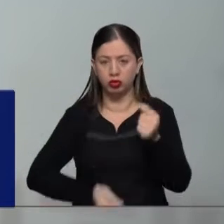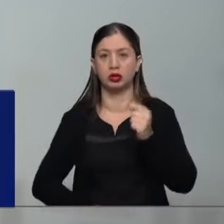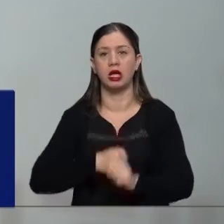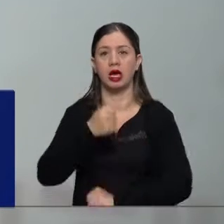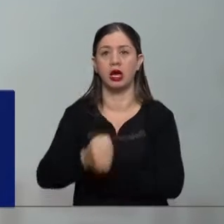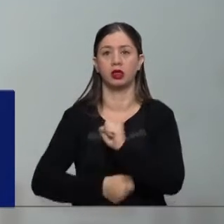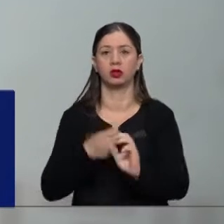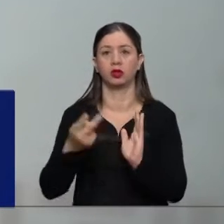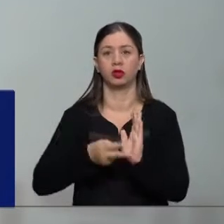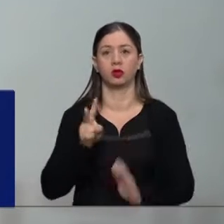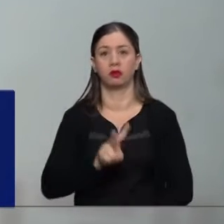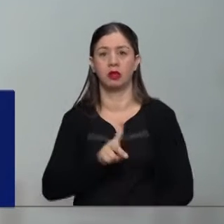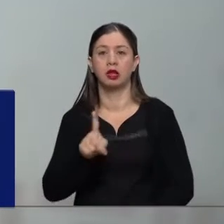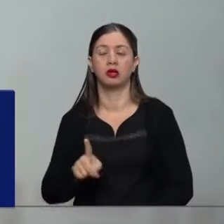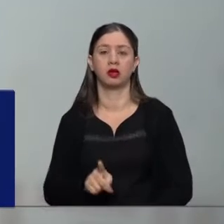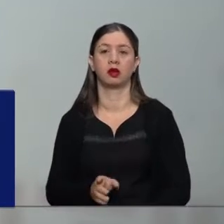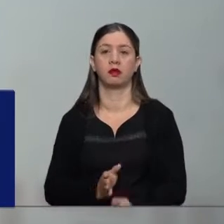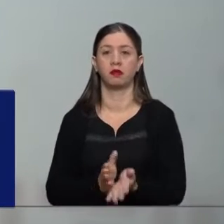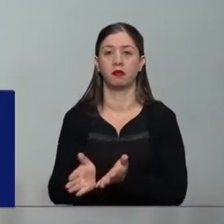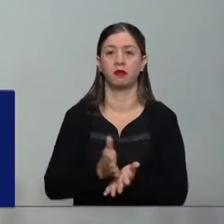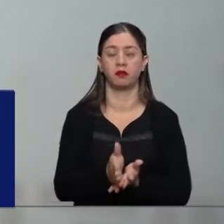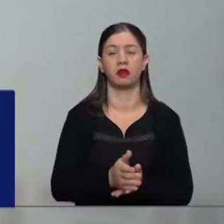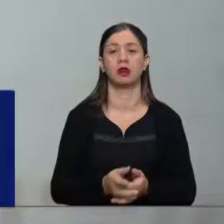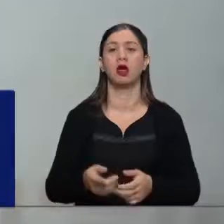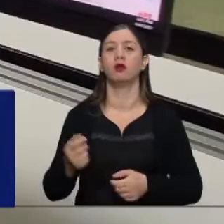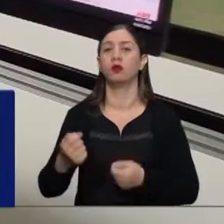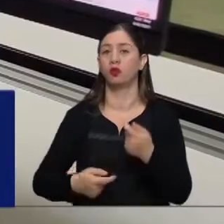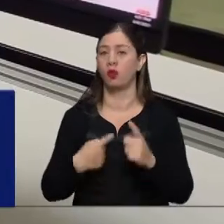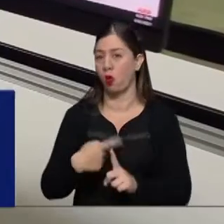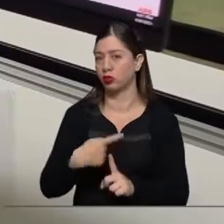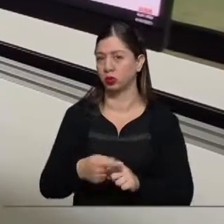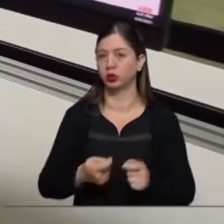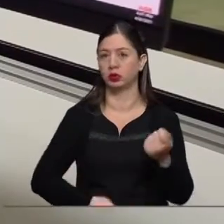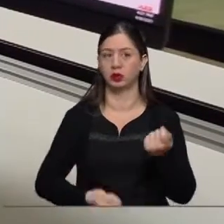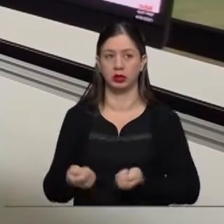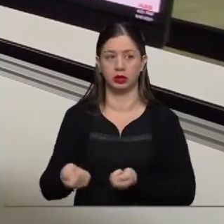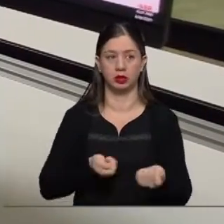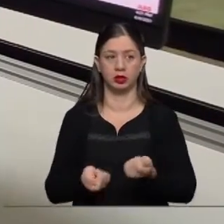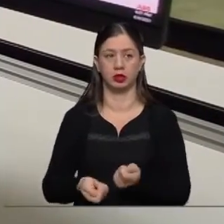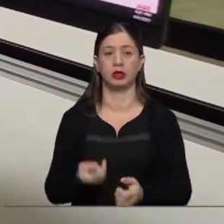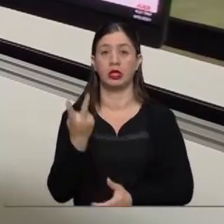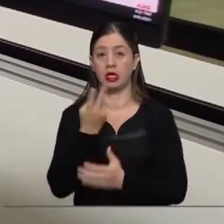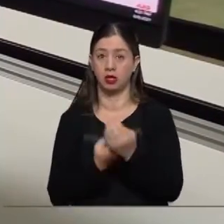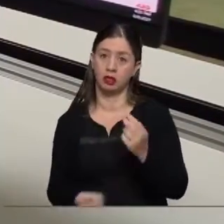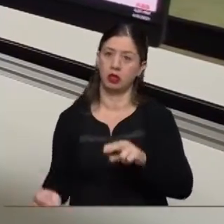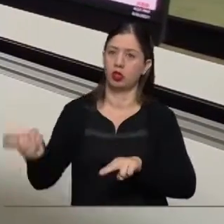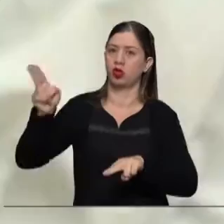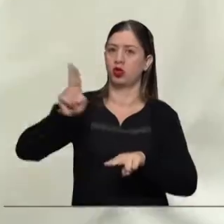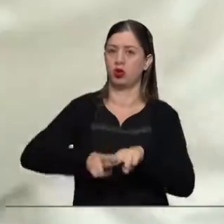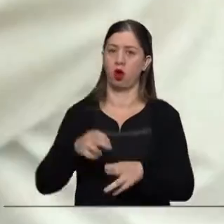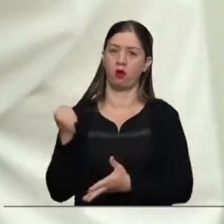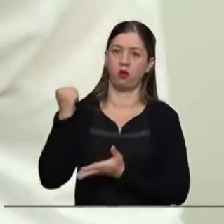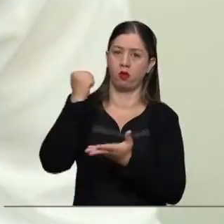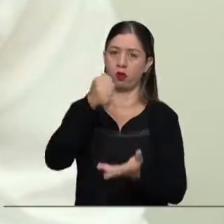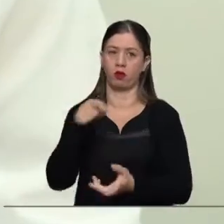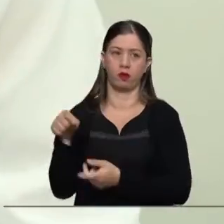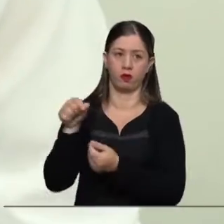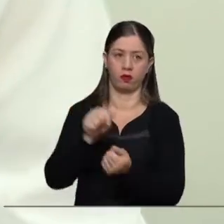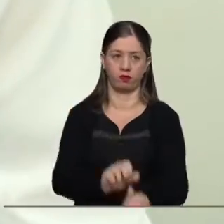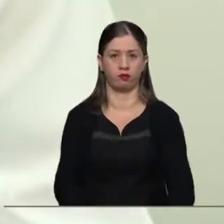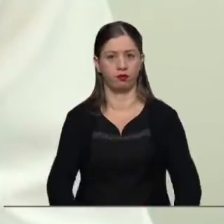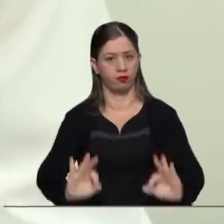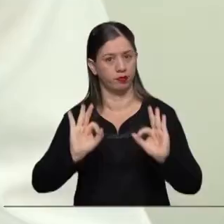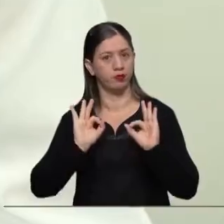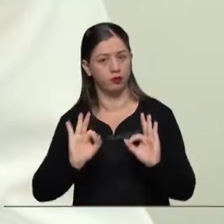una de las líneas del PIG o del balance también, y hemos doblado la inversión, hemos entregado excedentes